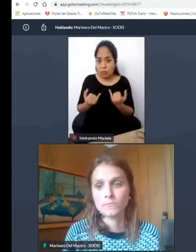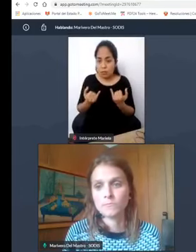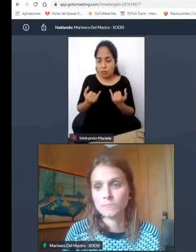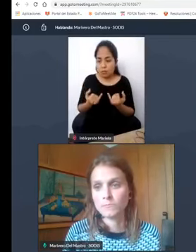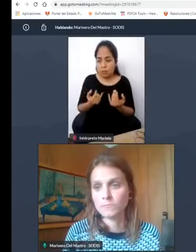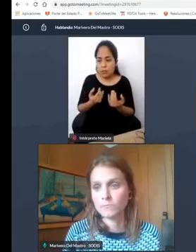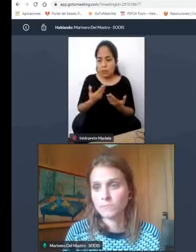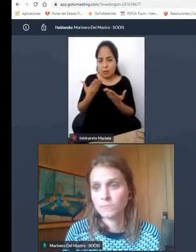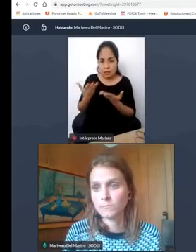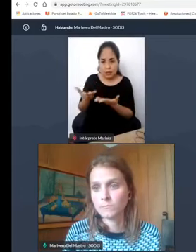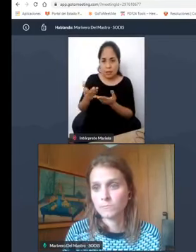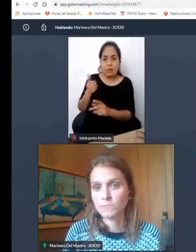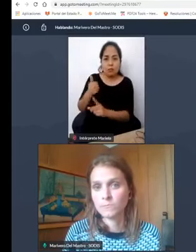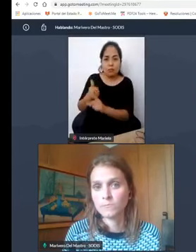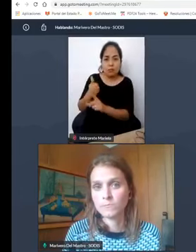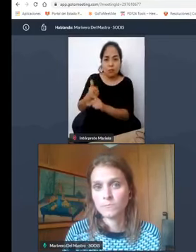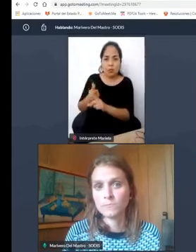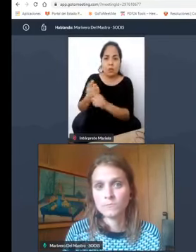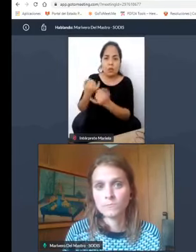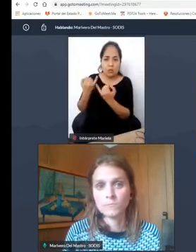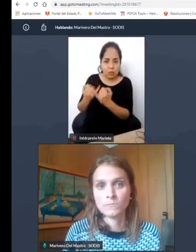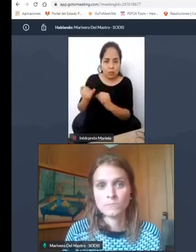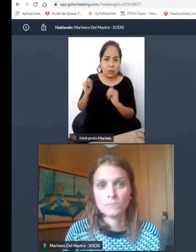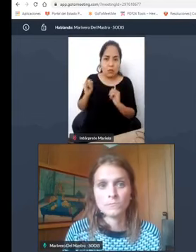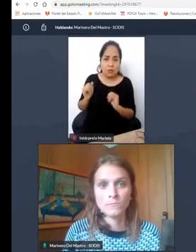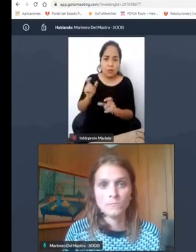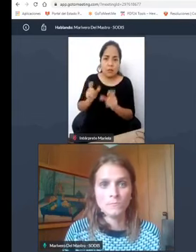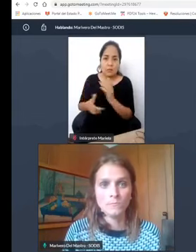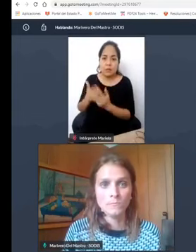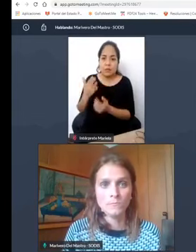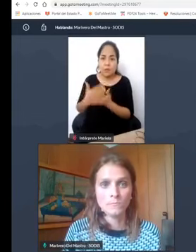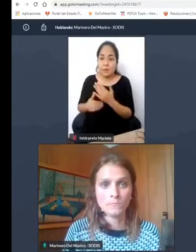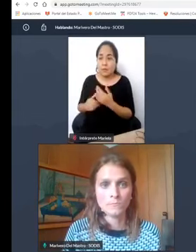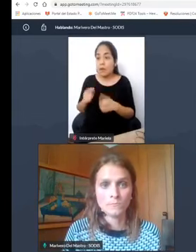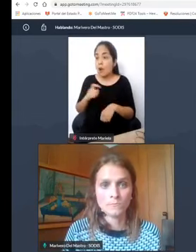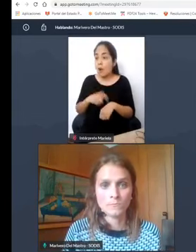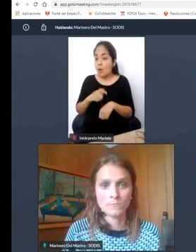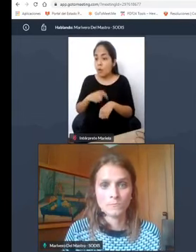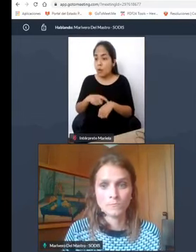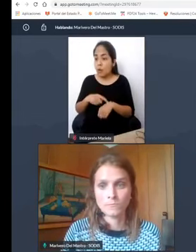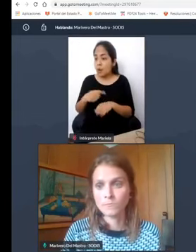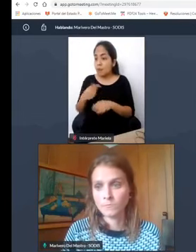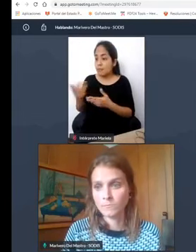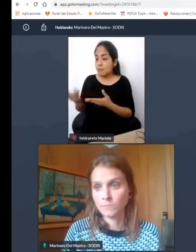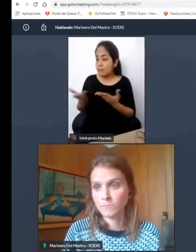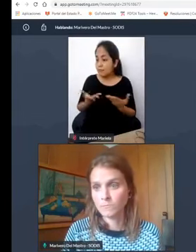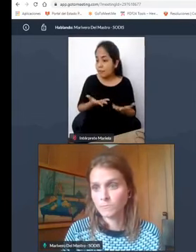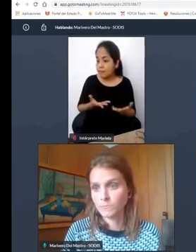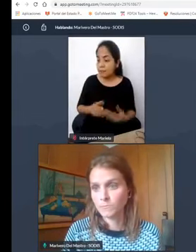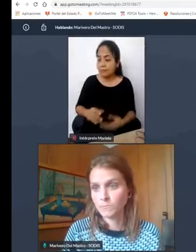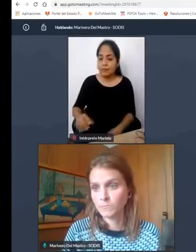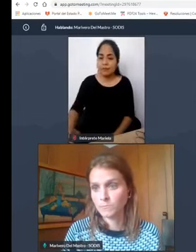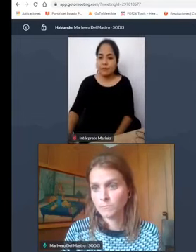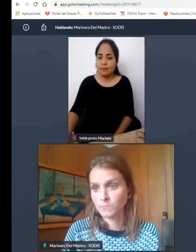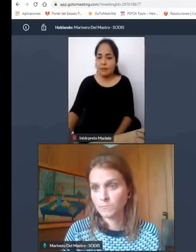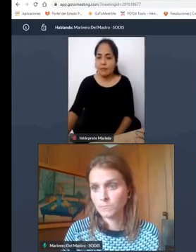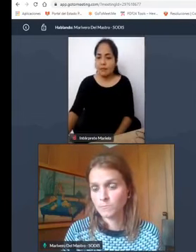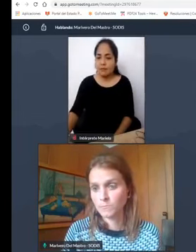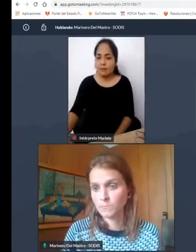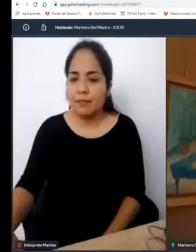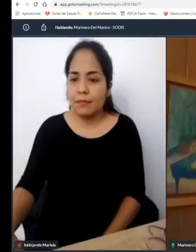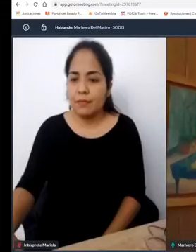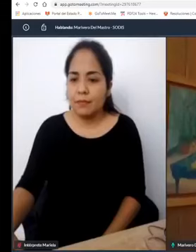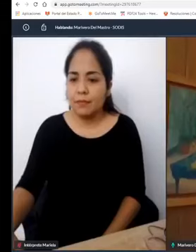y autonomía de las personas con discapacidad. Vamos a ir rápidamente en Indica en Controles con José Isola,